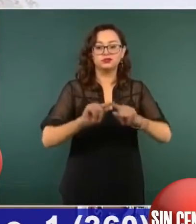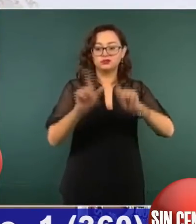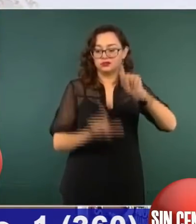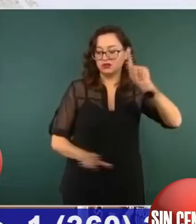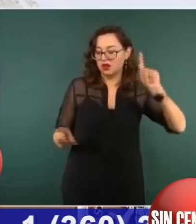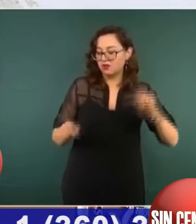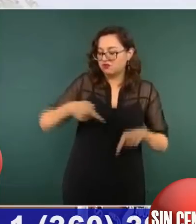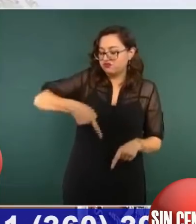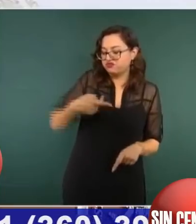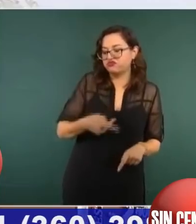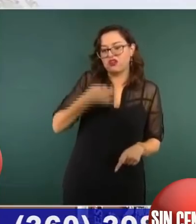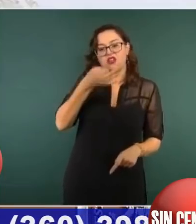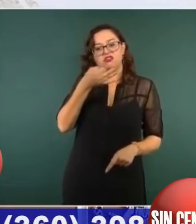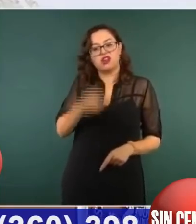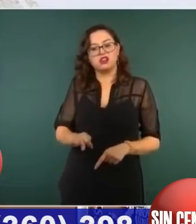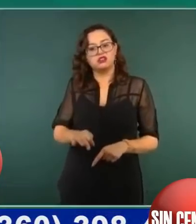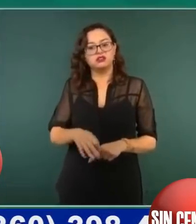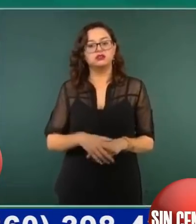traición a la patria.